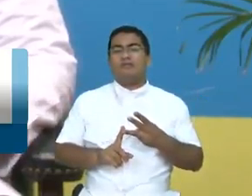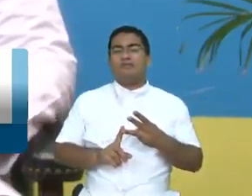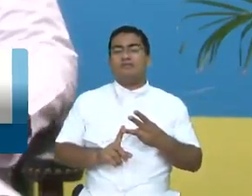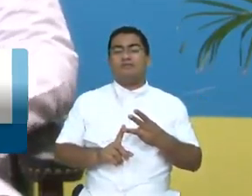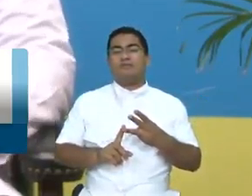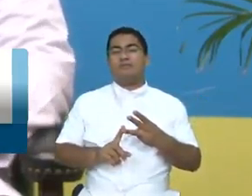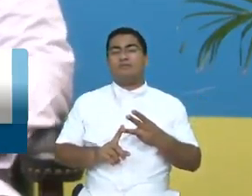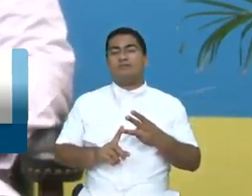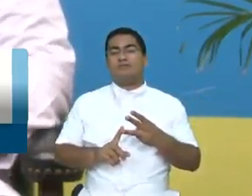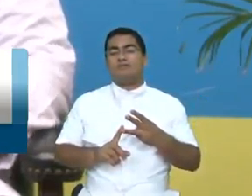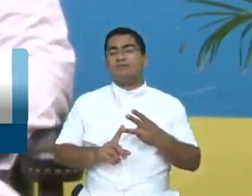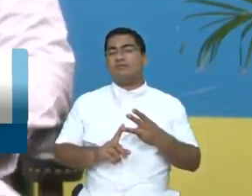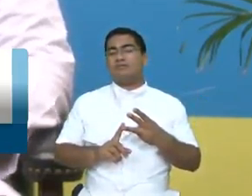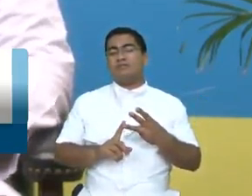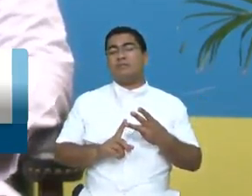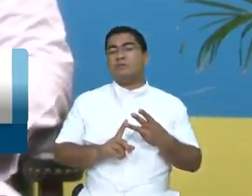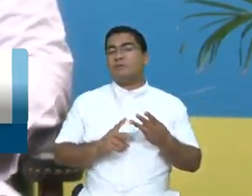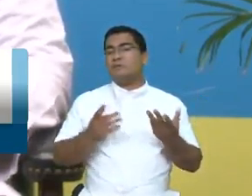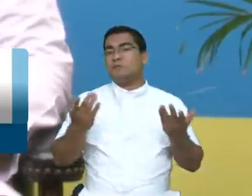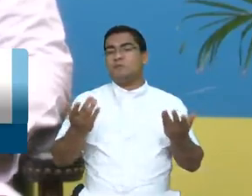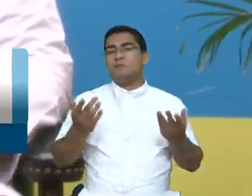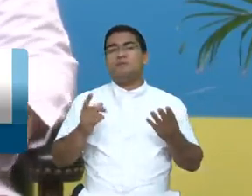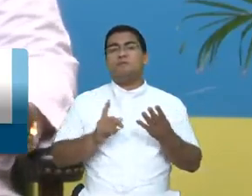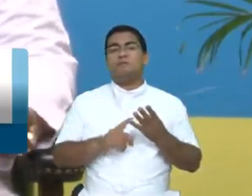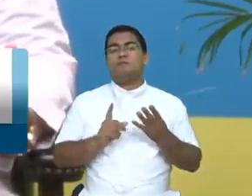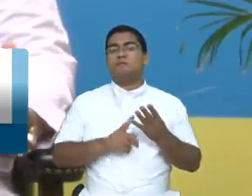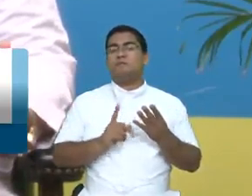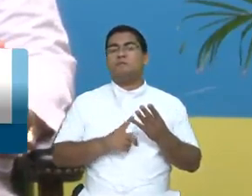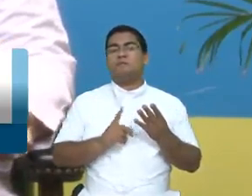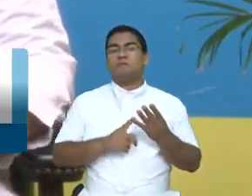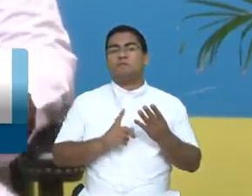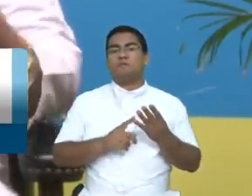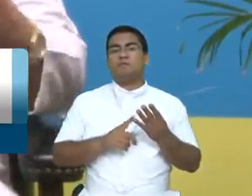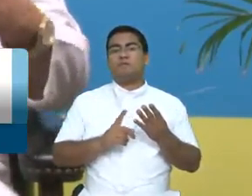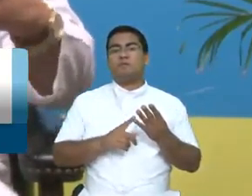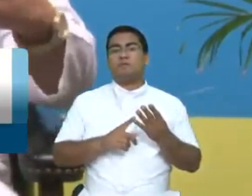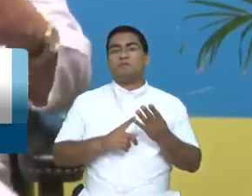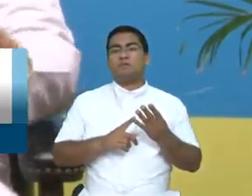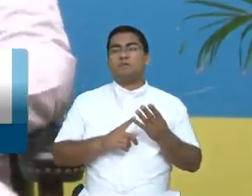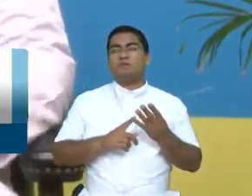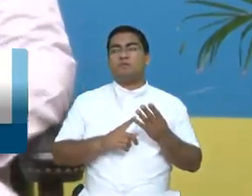fútbol, balompié. Y los que hacen gente que practica